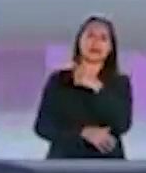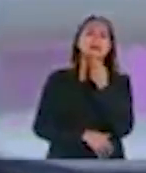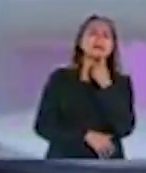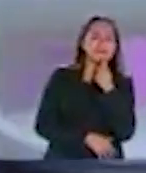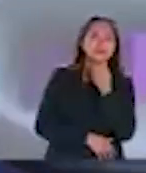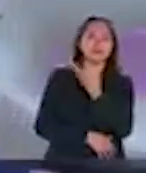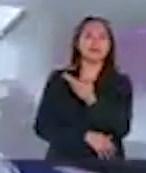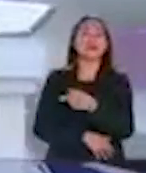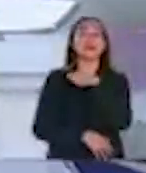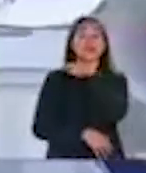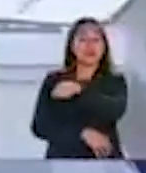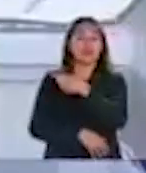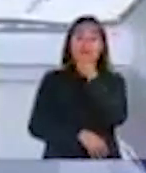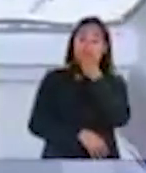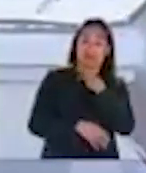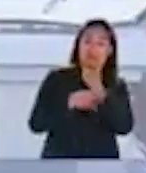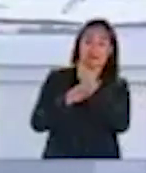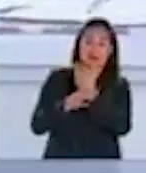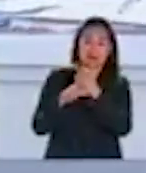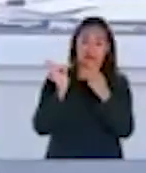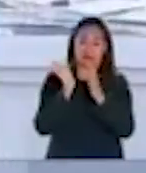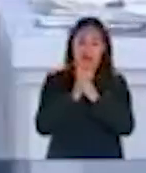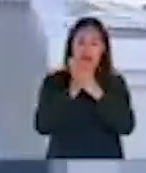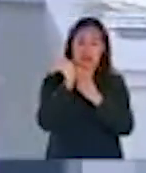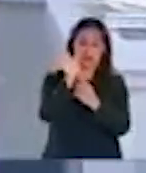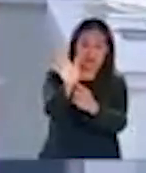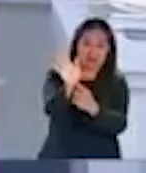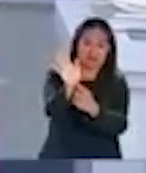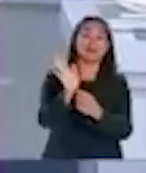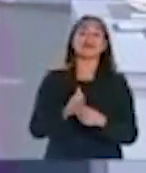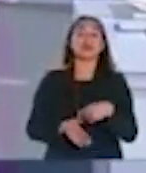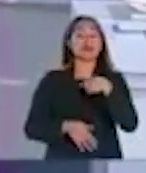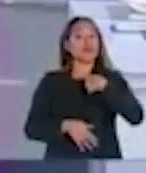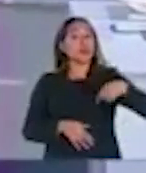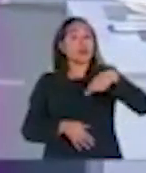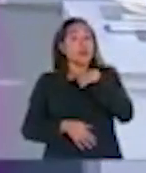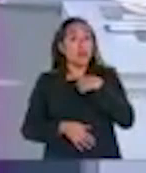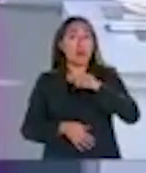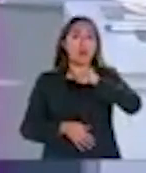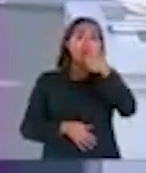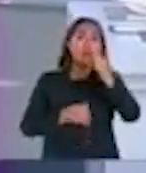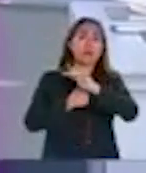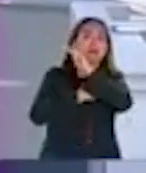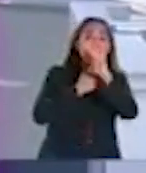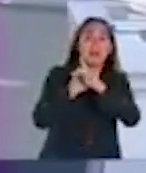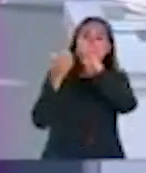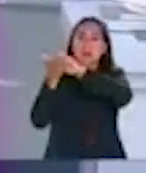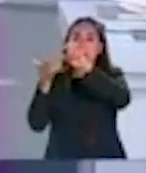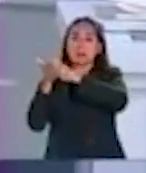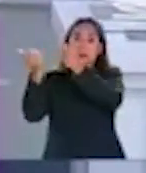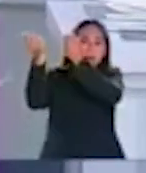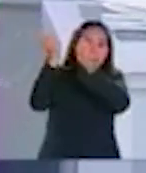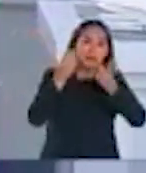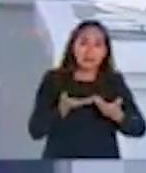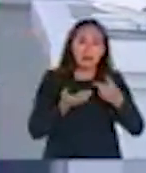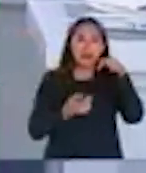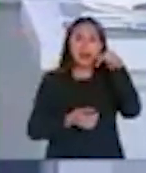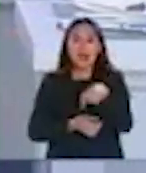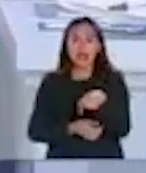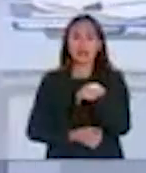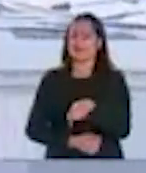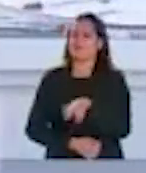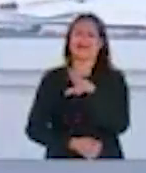texto que importamos más alimento del que exportamos lo cual no es cierto